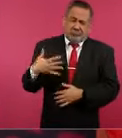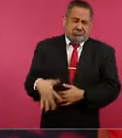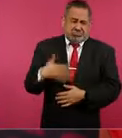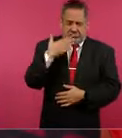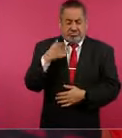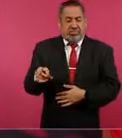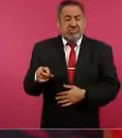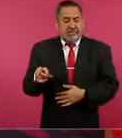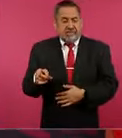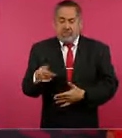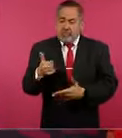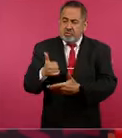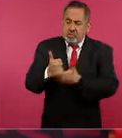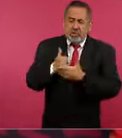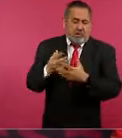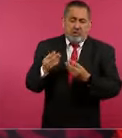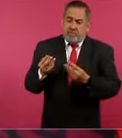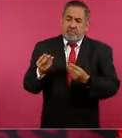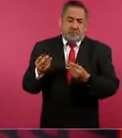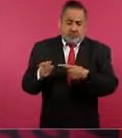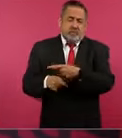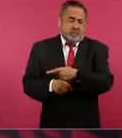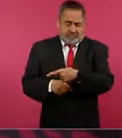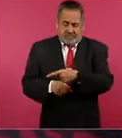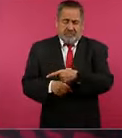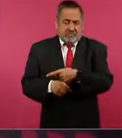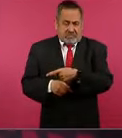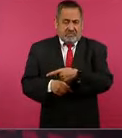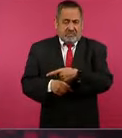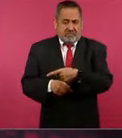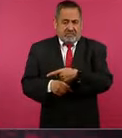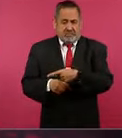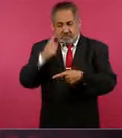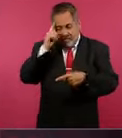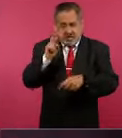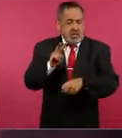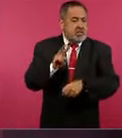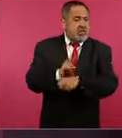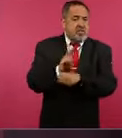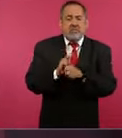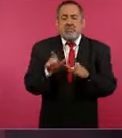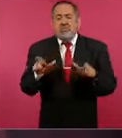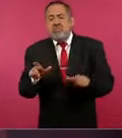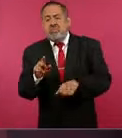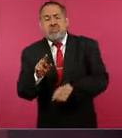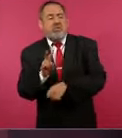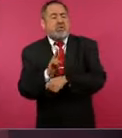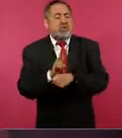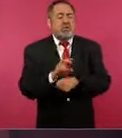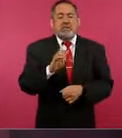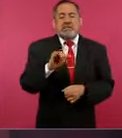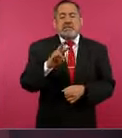nos han ayudado mucho en la protección civil,